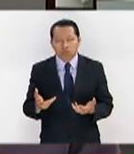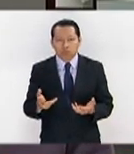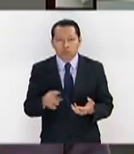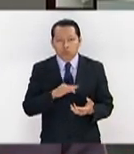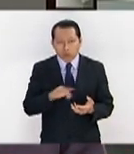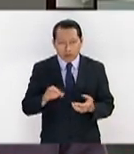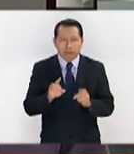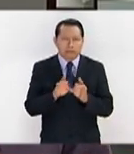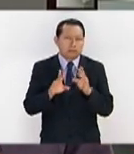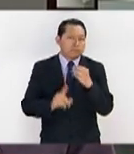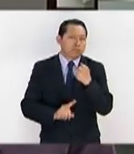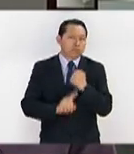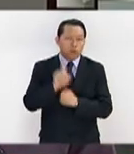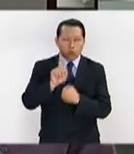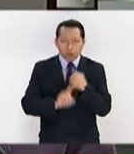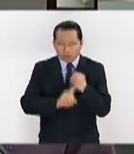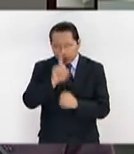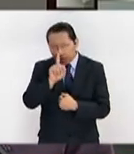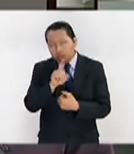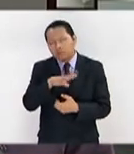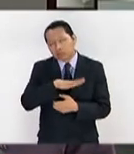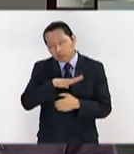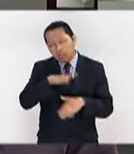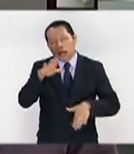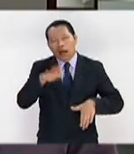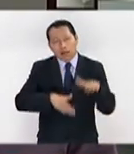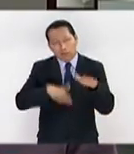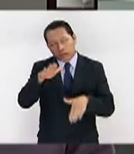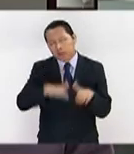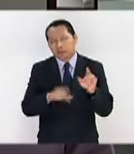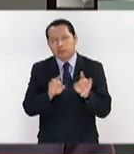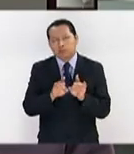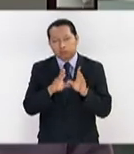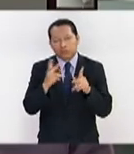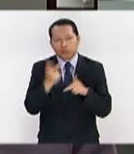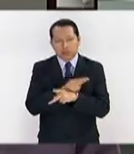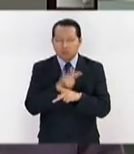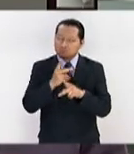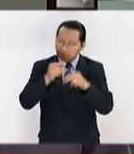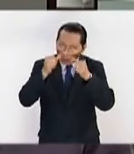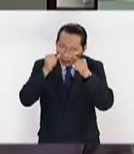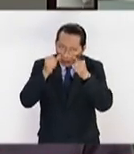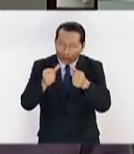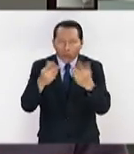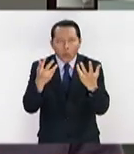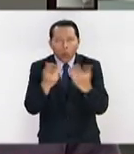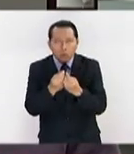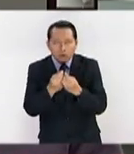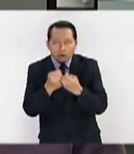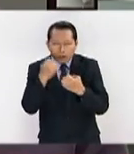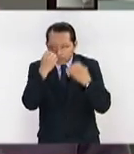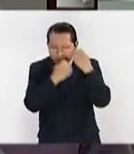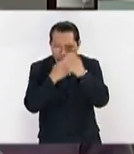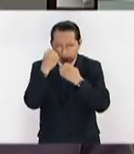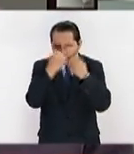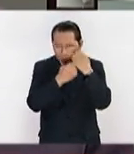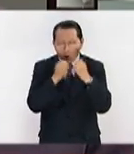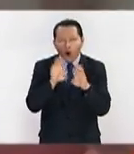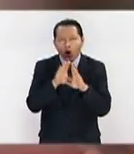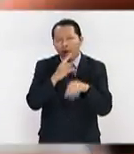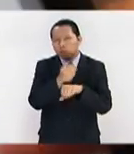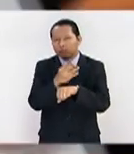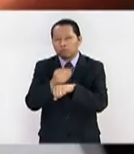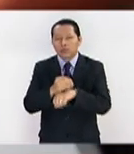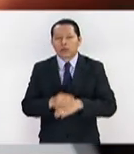los problemas que han tenido en algunos casos. Estamos trabajando con ellos para analizarlos y buscar una